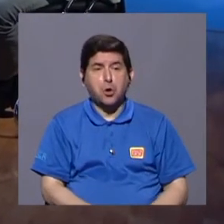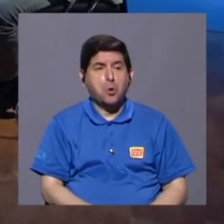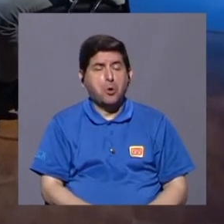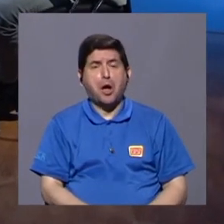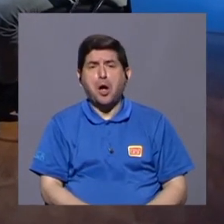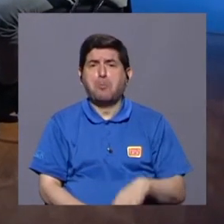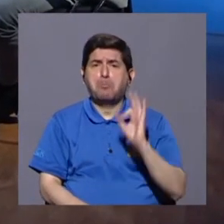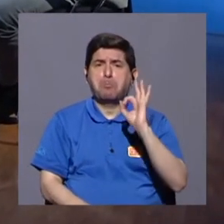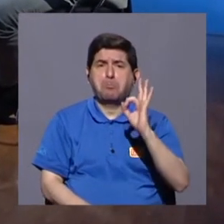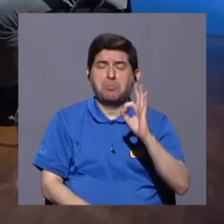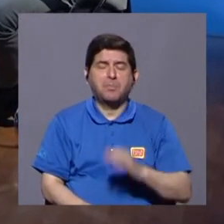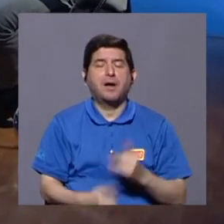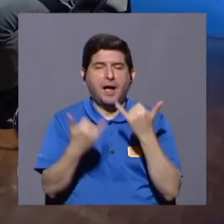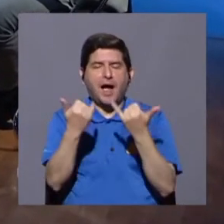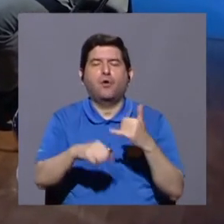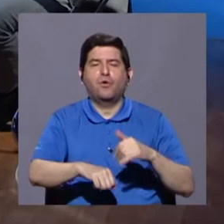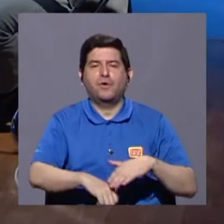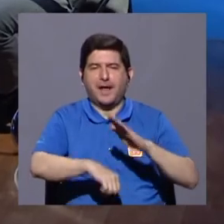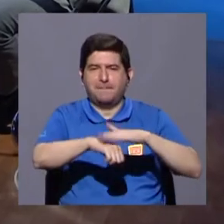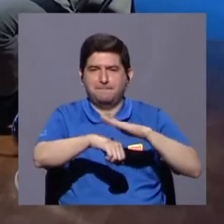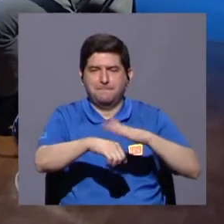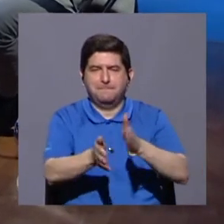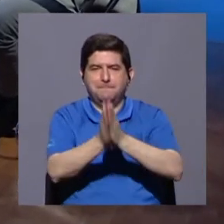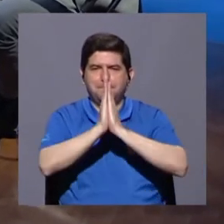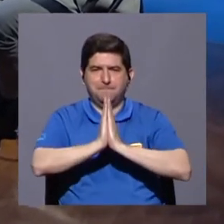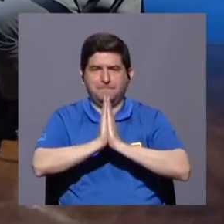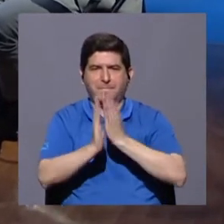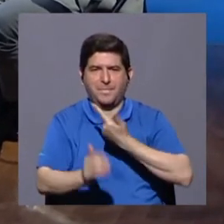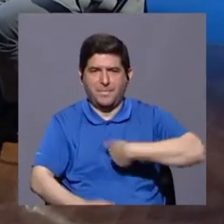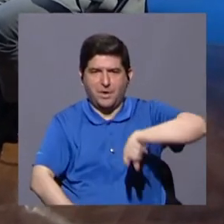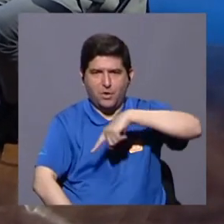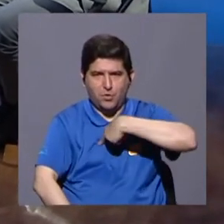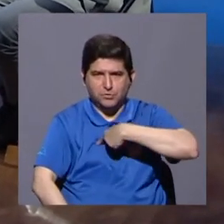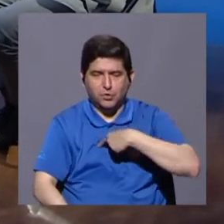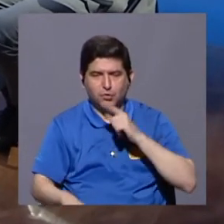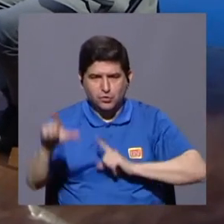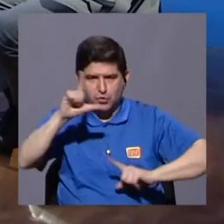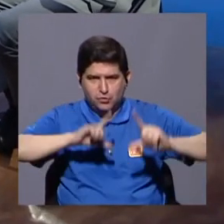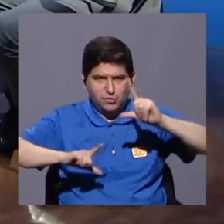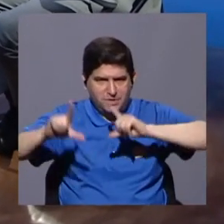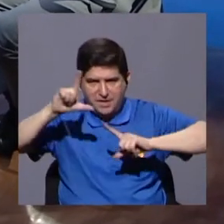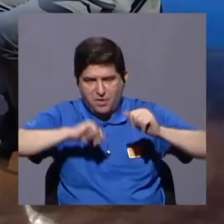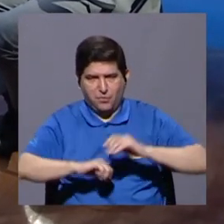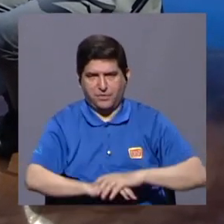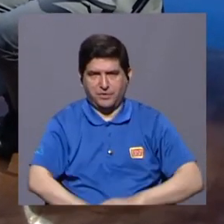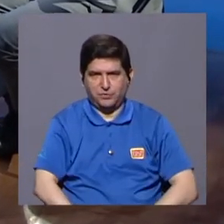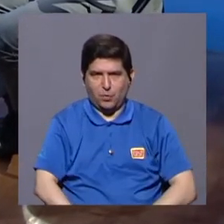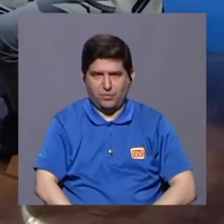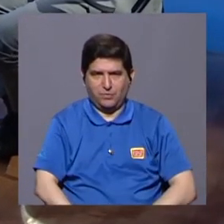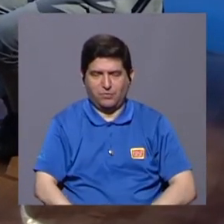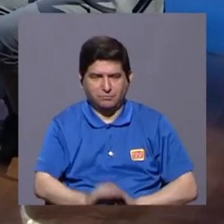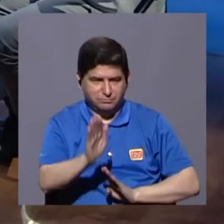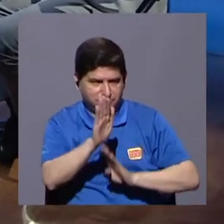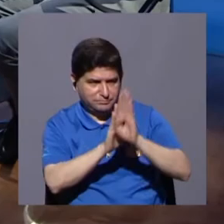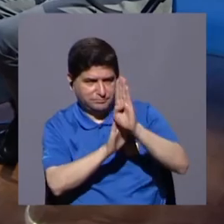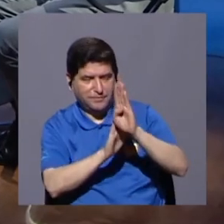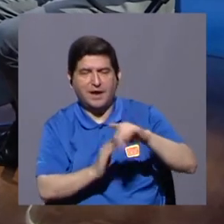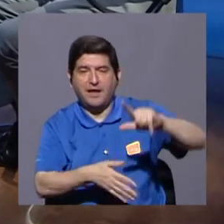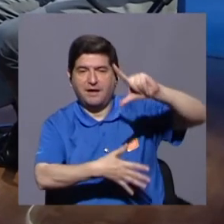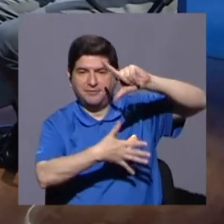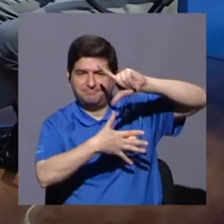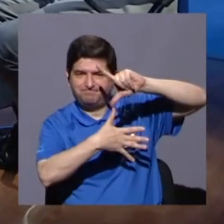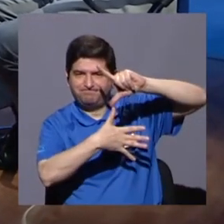es lo que se está patentando ahora nosotros siendo un laboratorio que se desenvuelve en américa